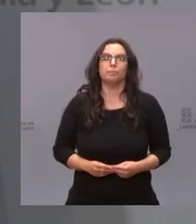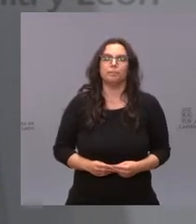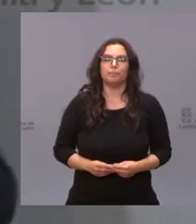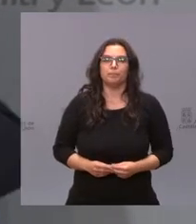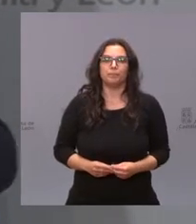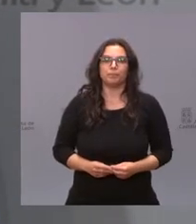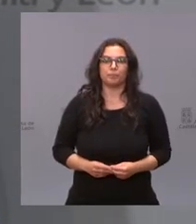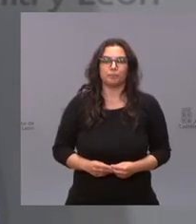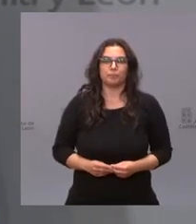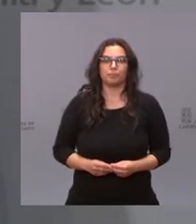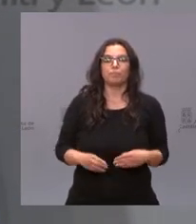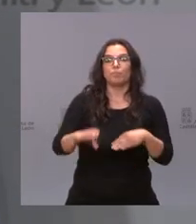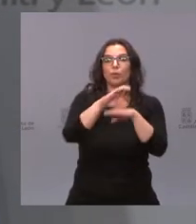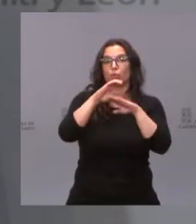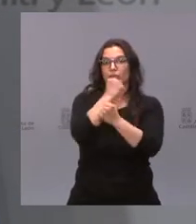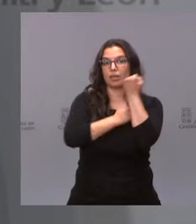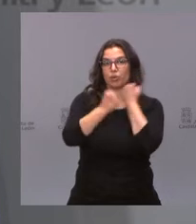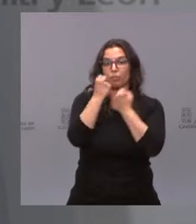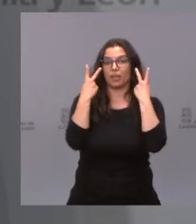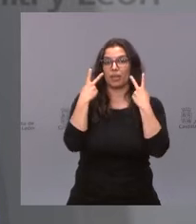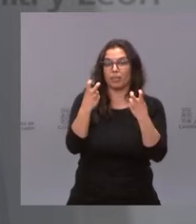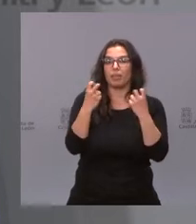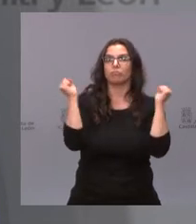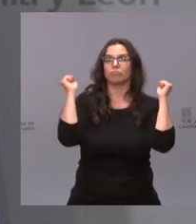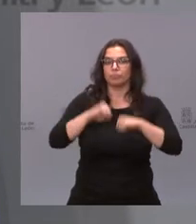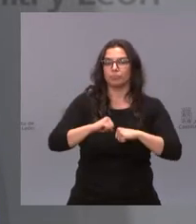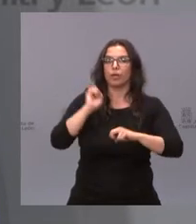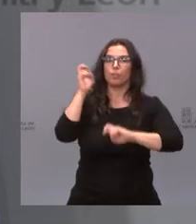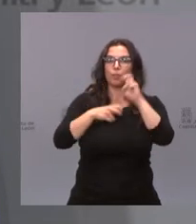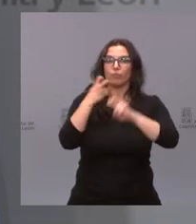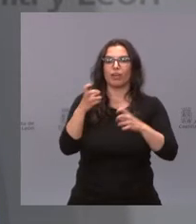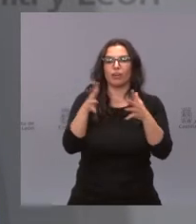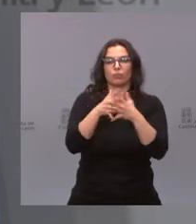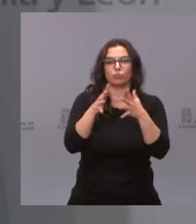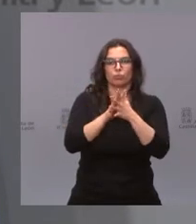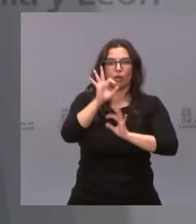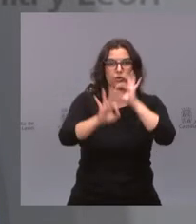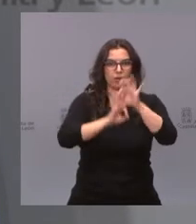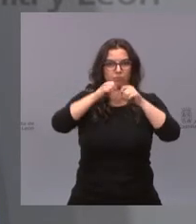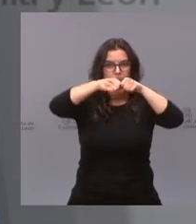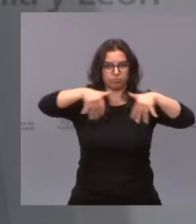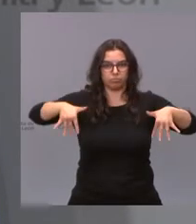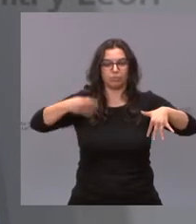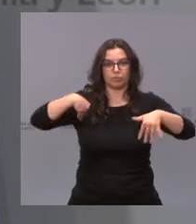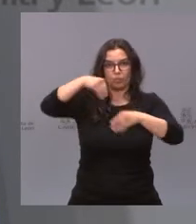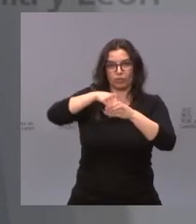La Consejería de Economía y Hacienda aprueba la modificación de la estructura orgánica de dicha